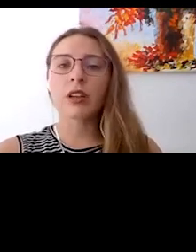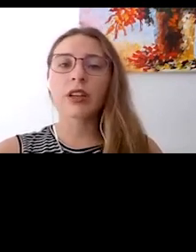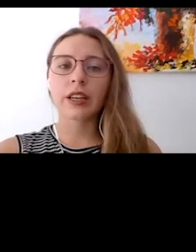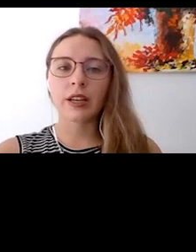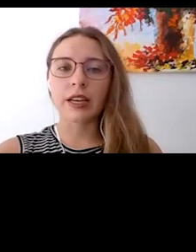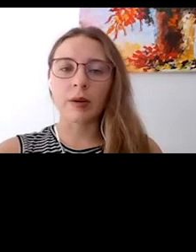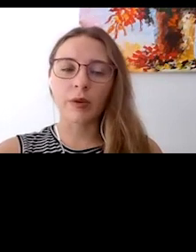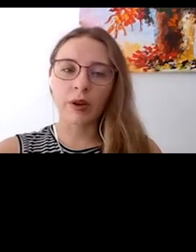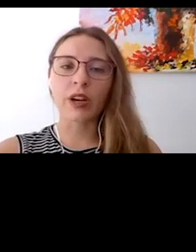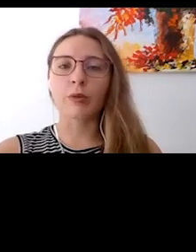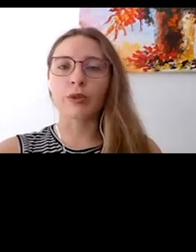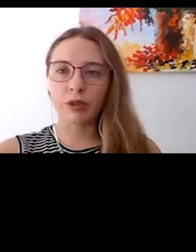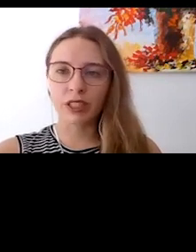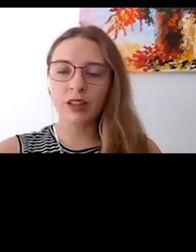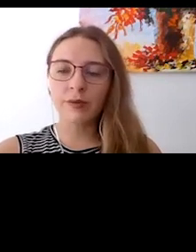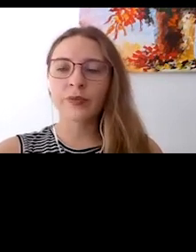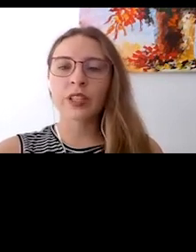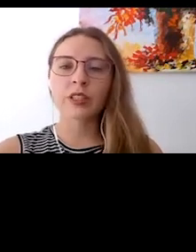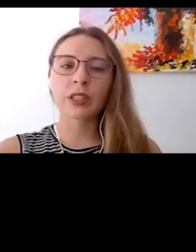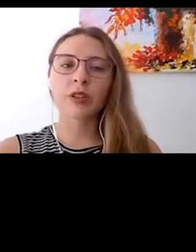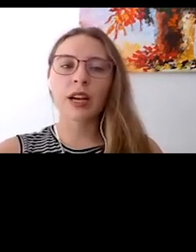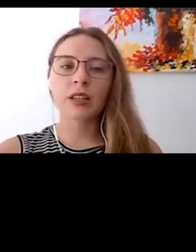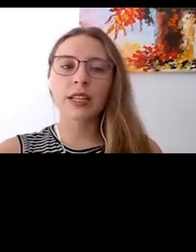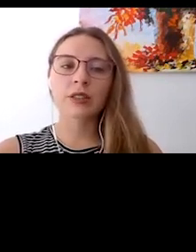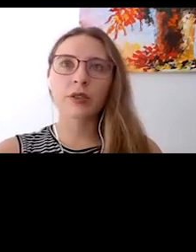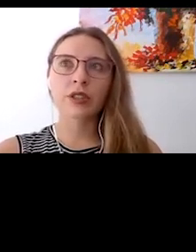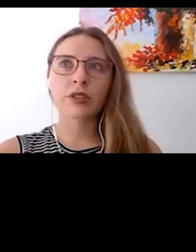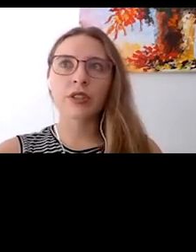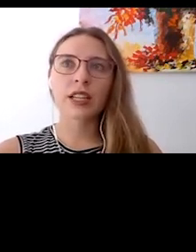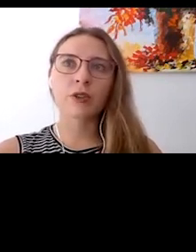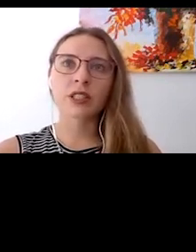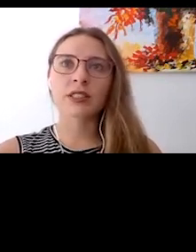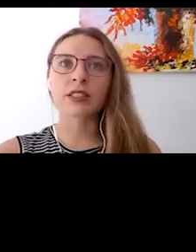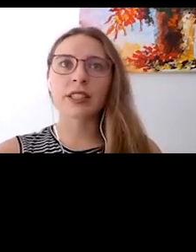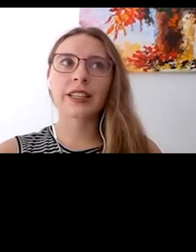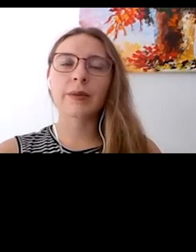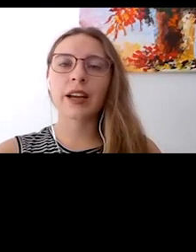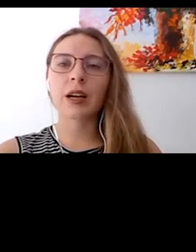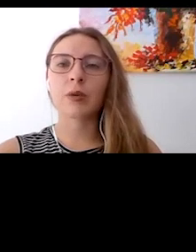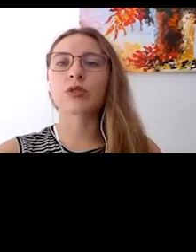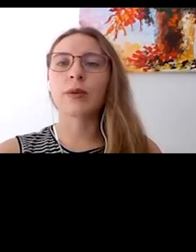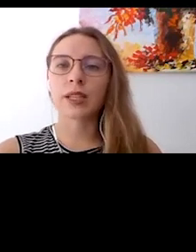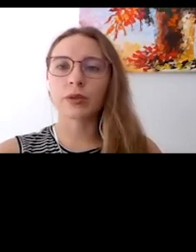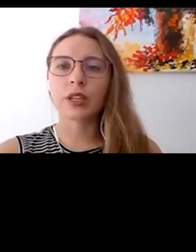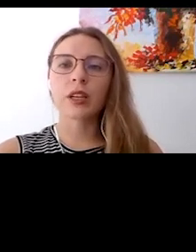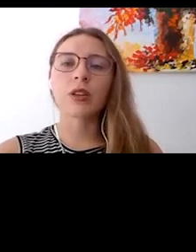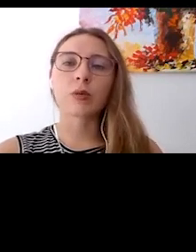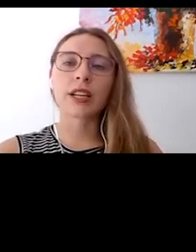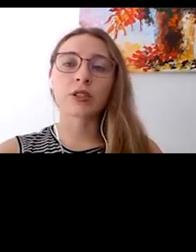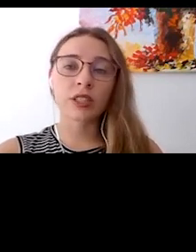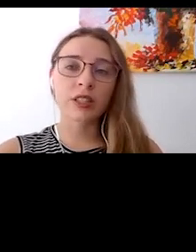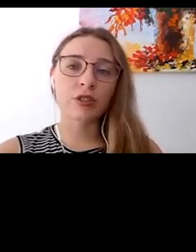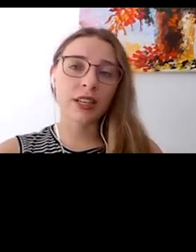patrón que elabora una comisión mixta respecto a las condiciones y las formas en las que se tienen que llevar a cabo los trabajos,